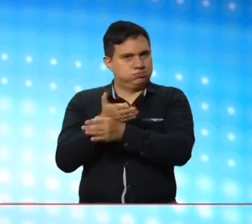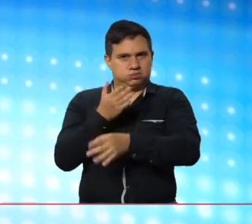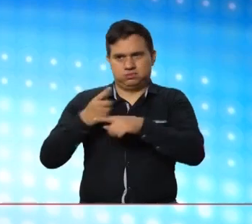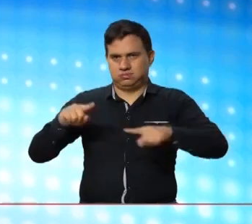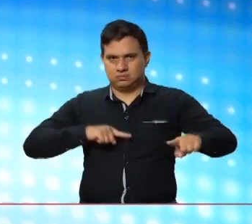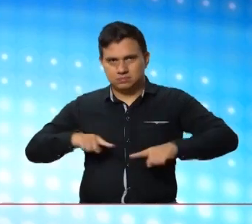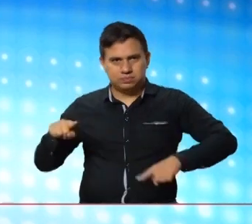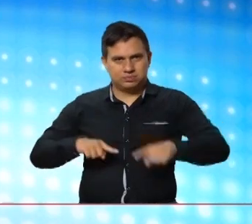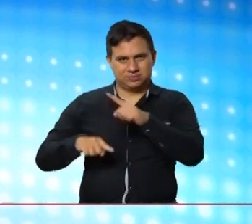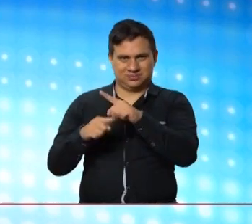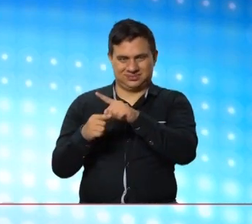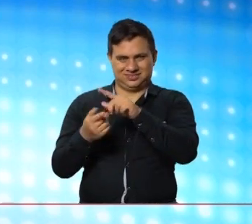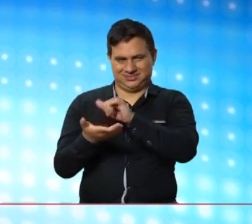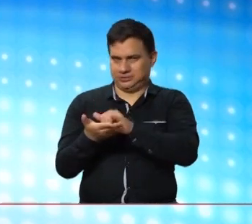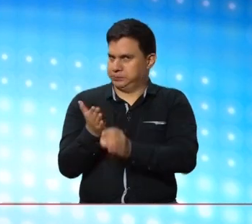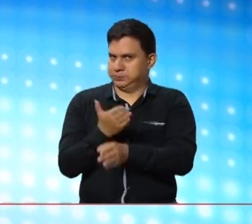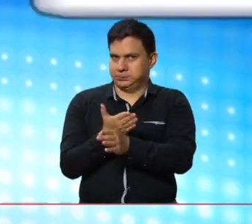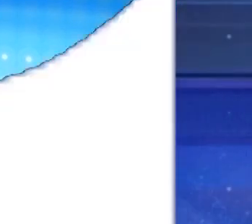sus